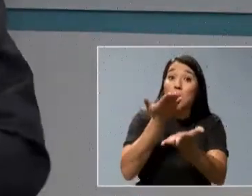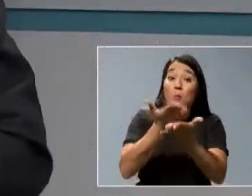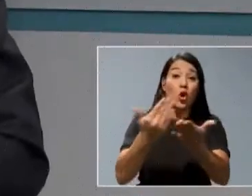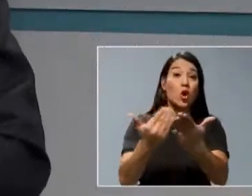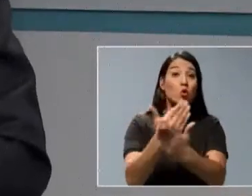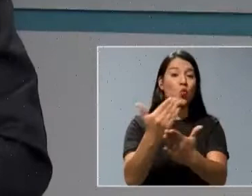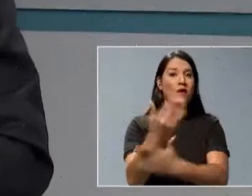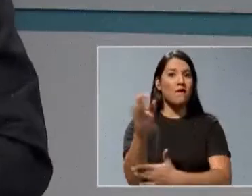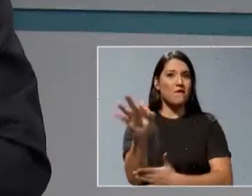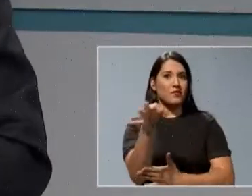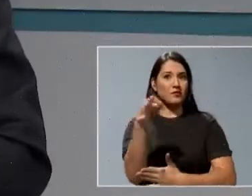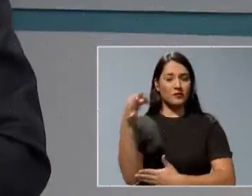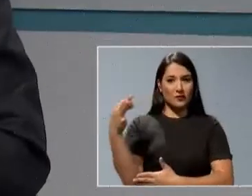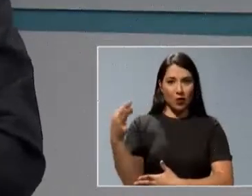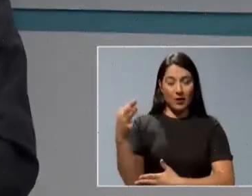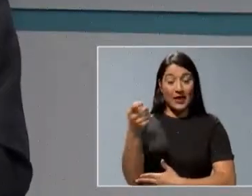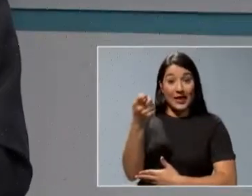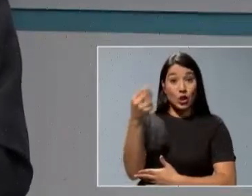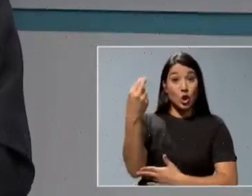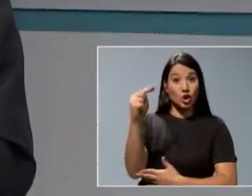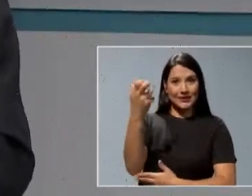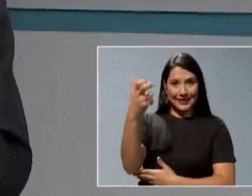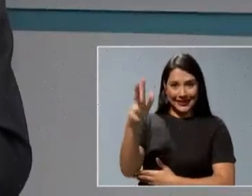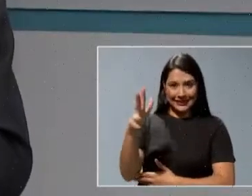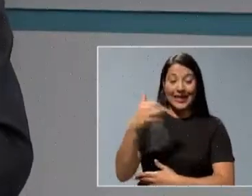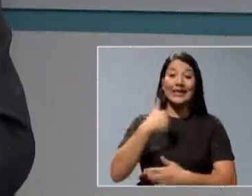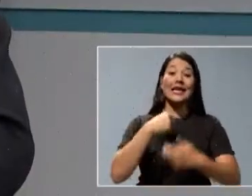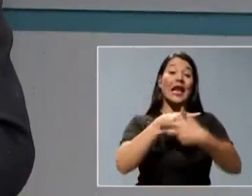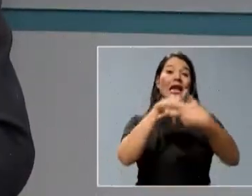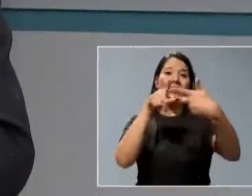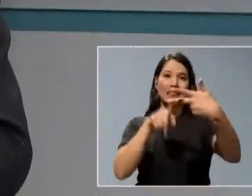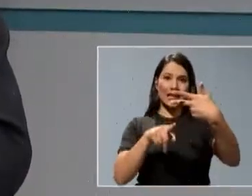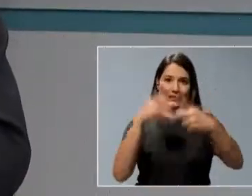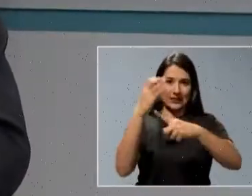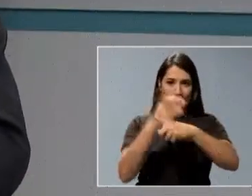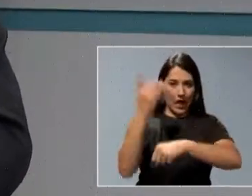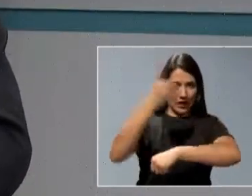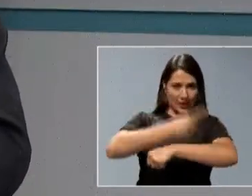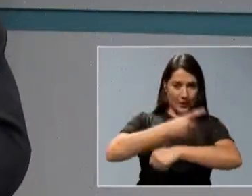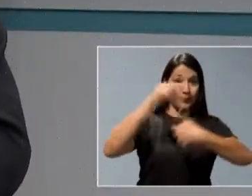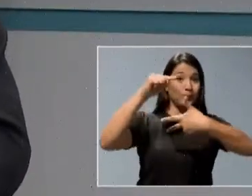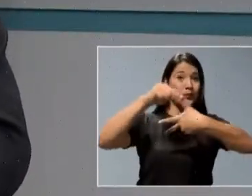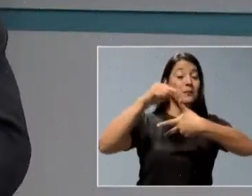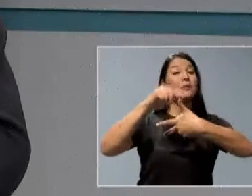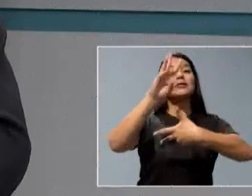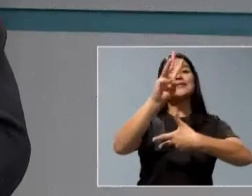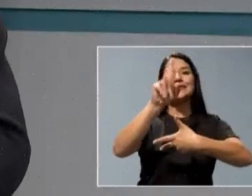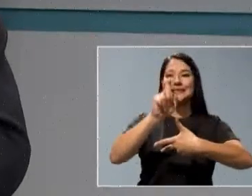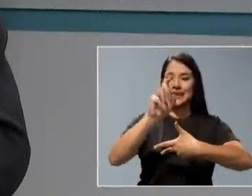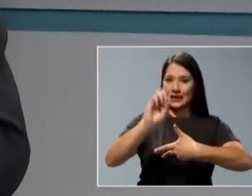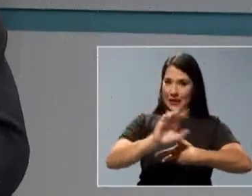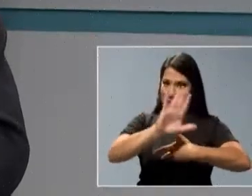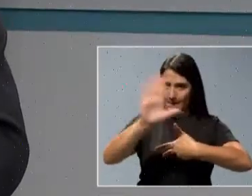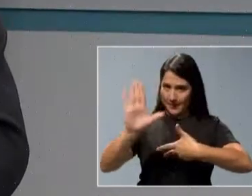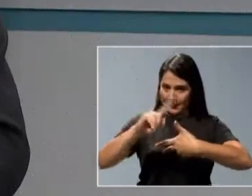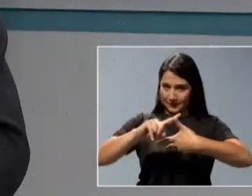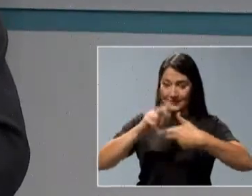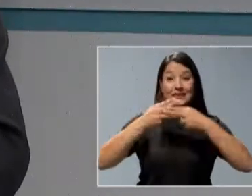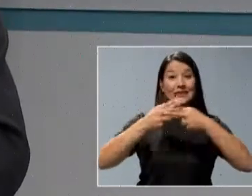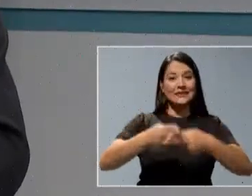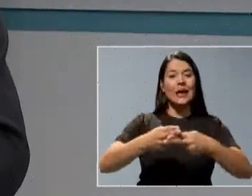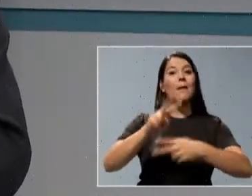del 13. Vamos a tener 3 ediciones diarias. La primera, a las 6:30 de la mañana, se llama 24